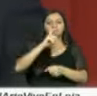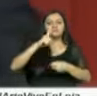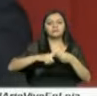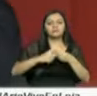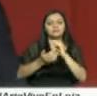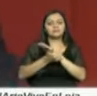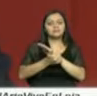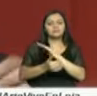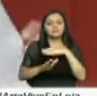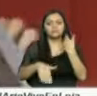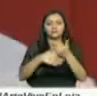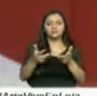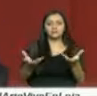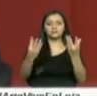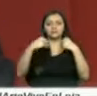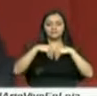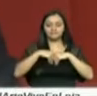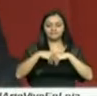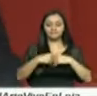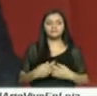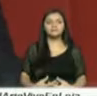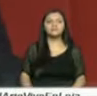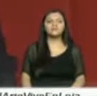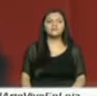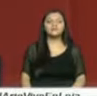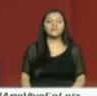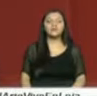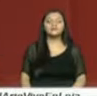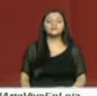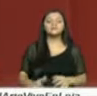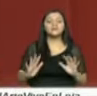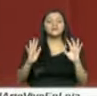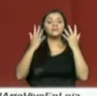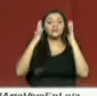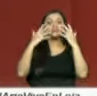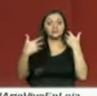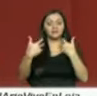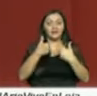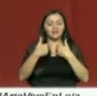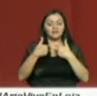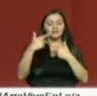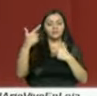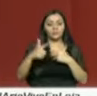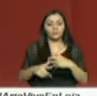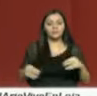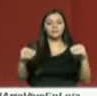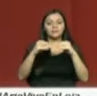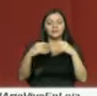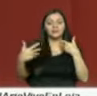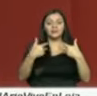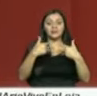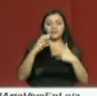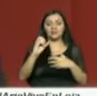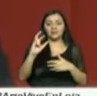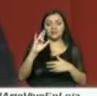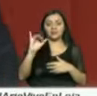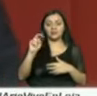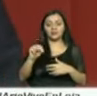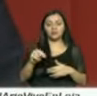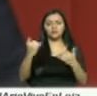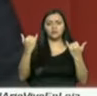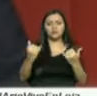capacidad receptiva. El Festival de las Artes Vivas de Loja y el Teatro Benjamín Carrión